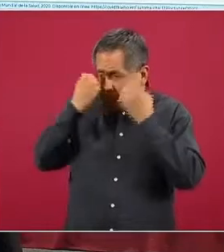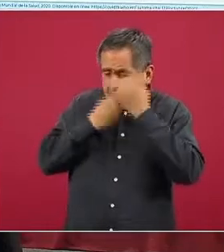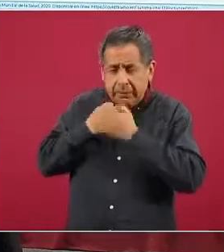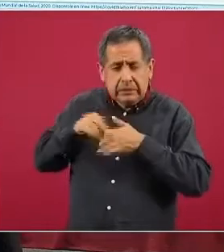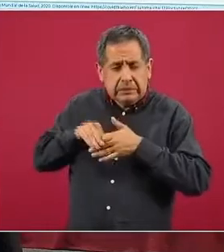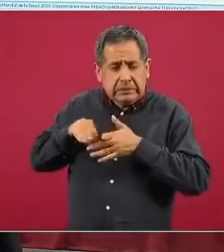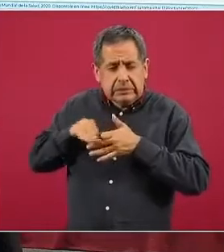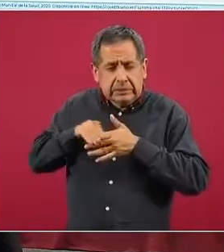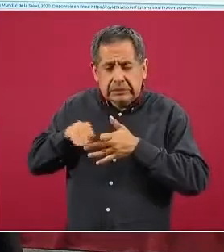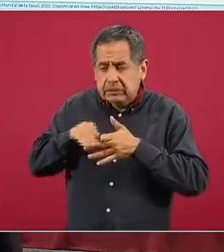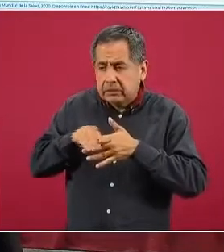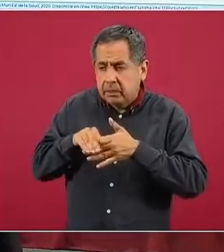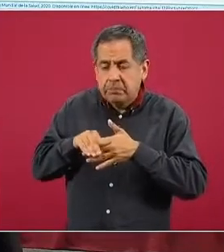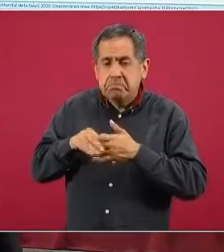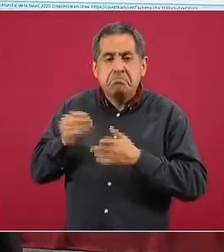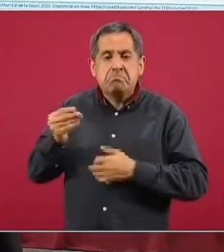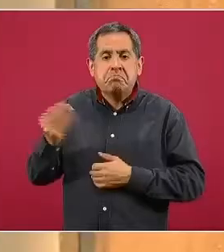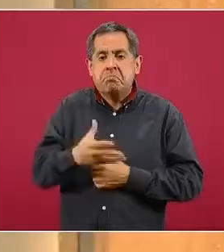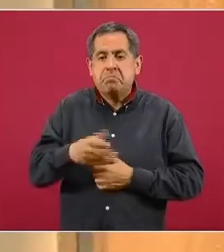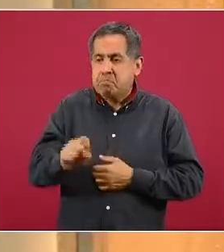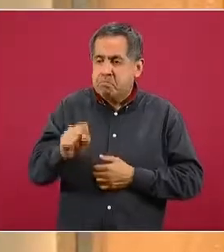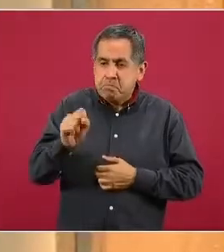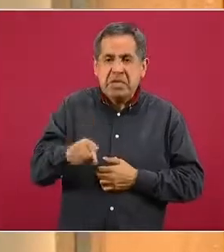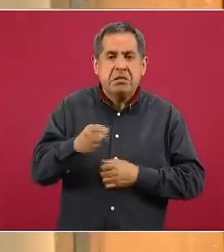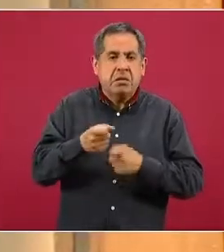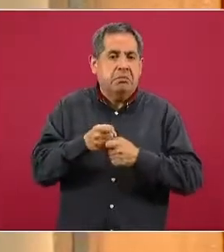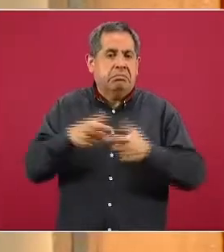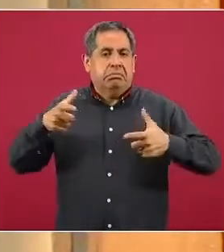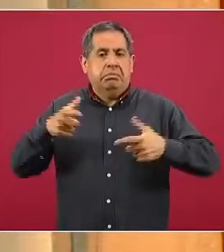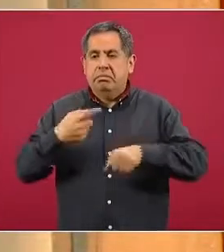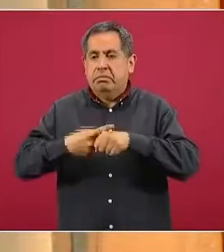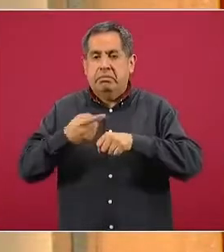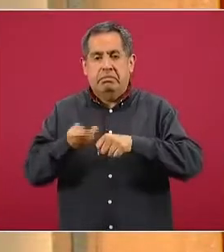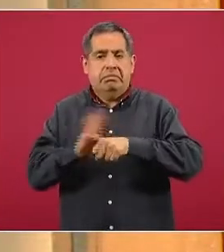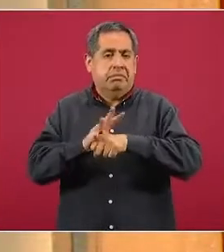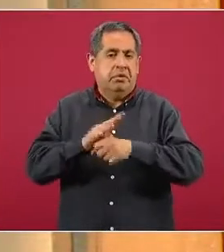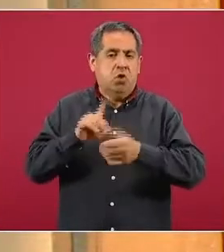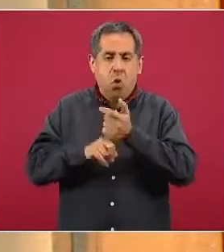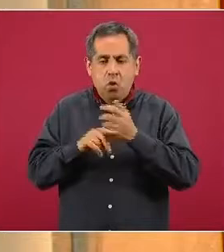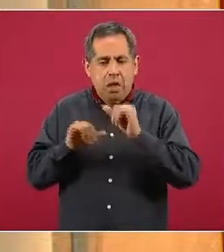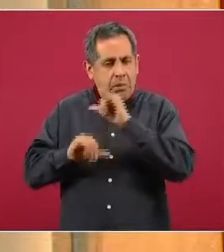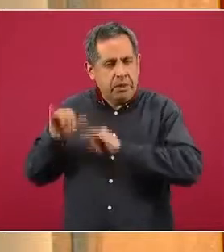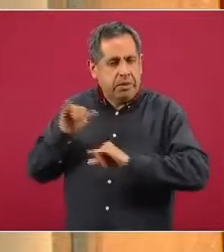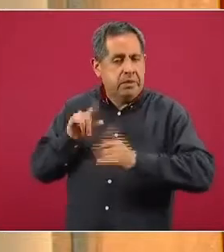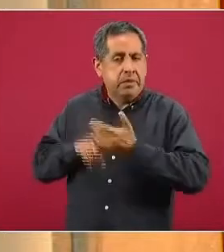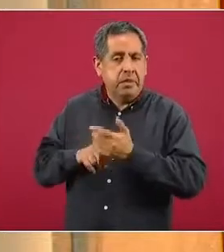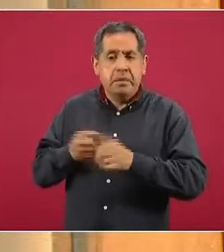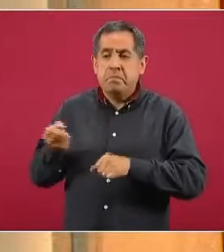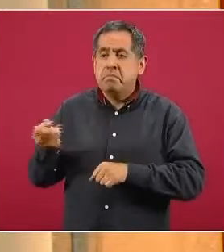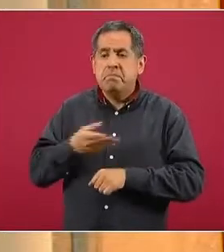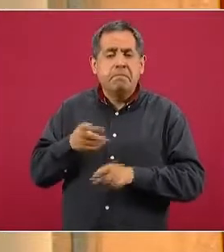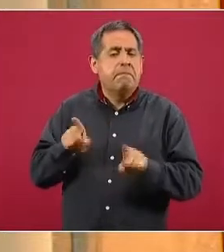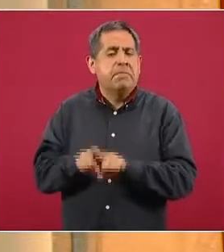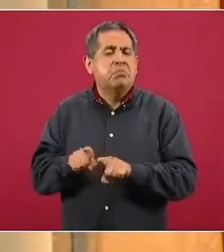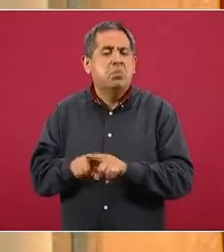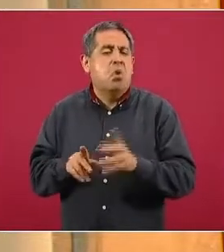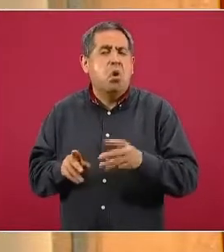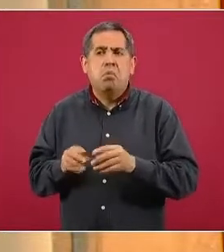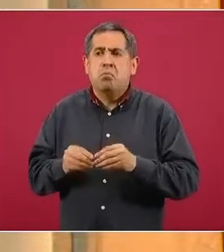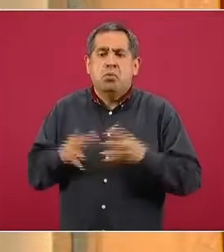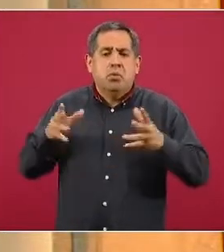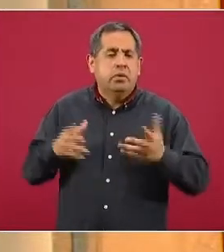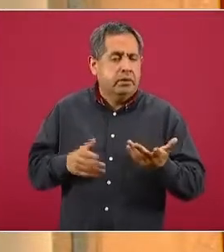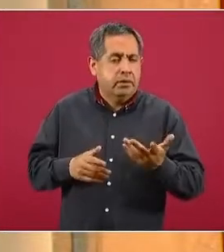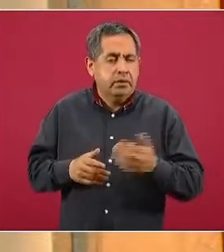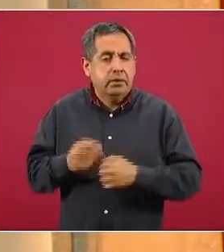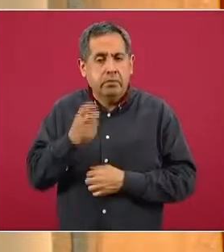o reglas de operación en el uso de las pruebas diagnósticas por laboratorio y no tienen los mismos resultados. Por lo